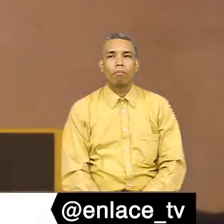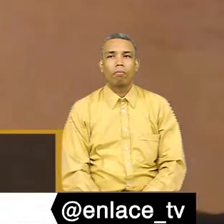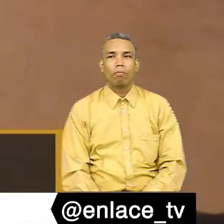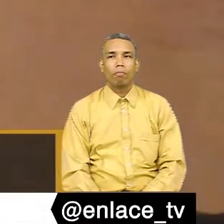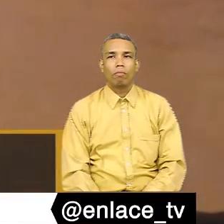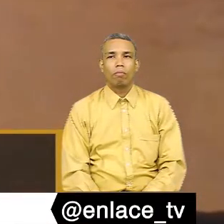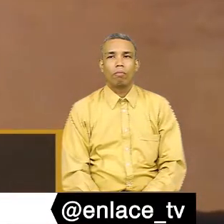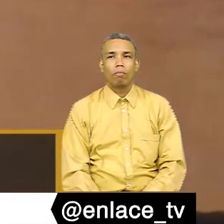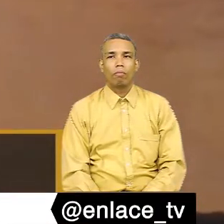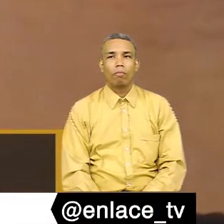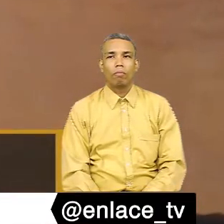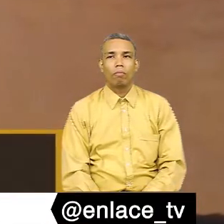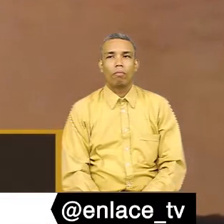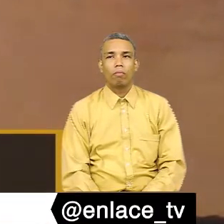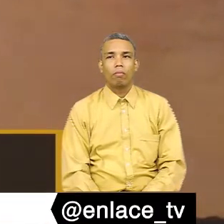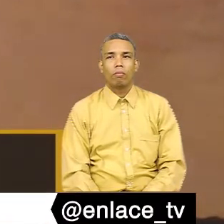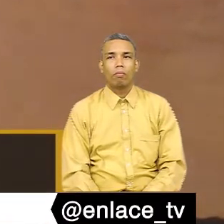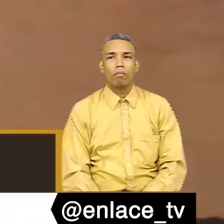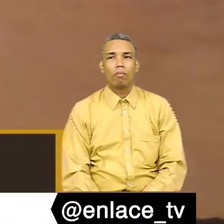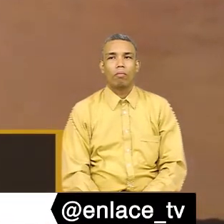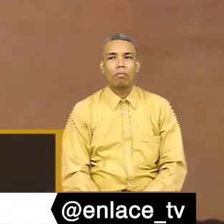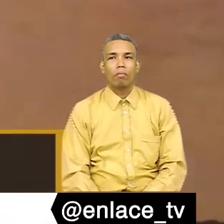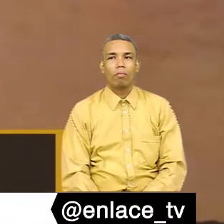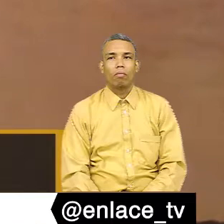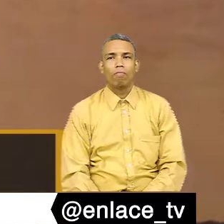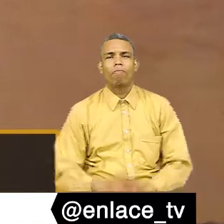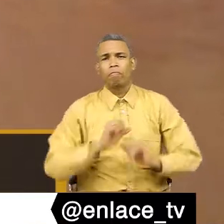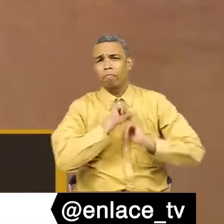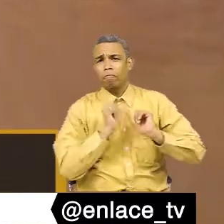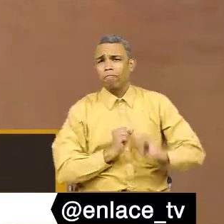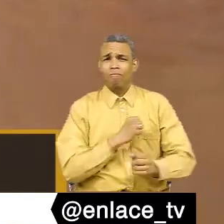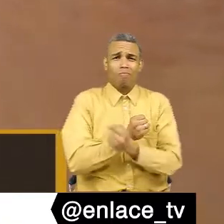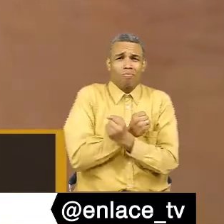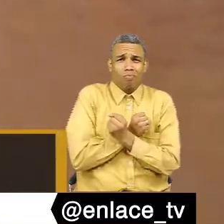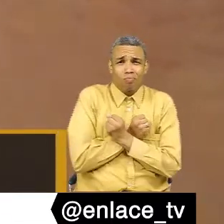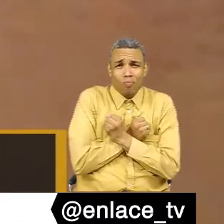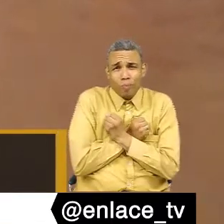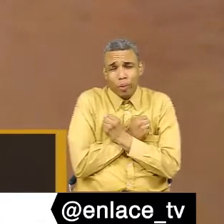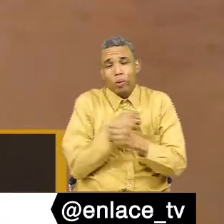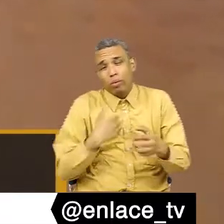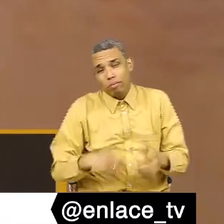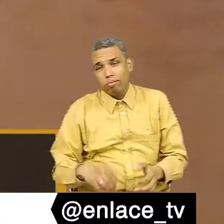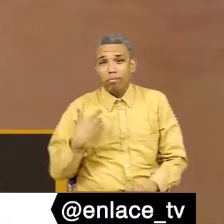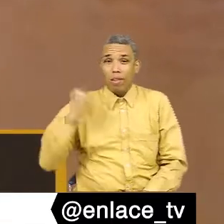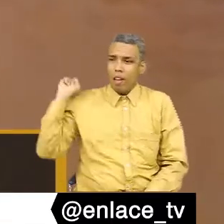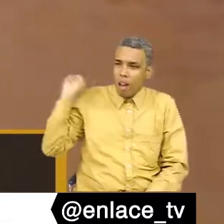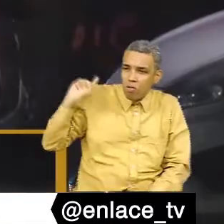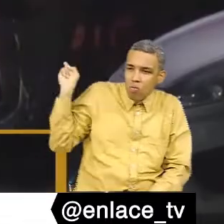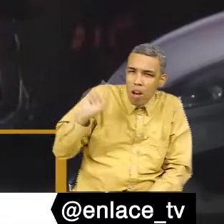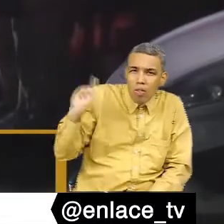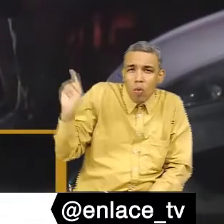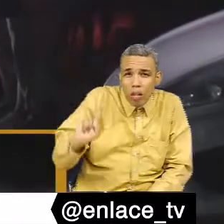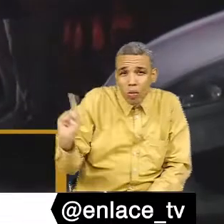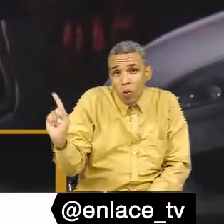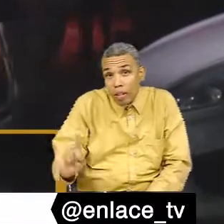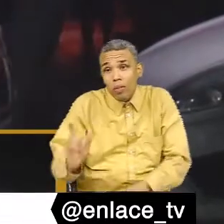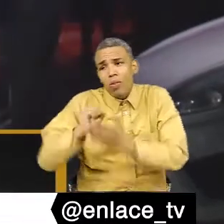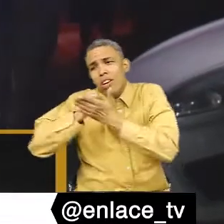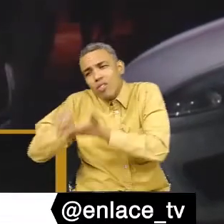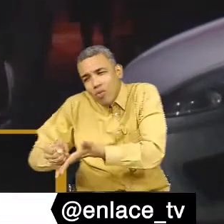Le dio todo su amor, su cariño, y le dedicó muchos años de su vida para que fuera una gran persona,